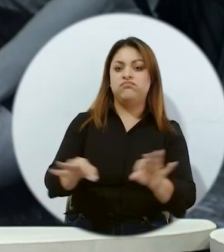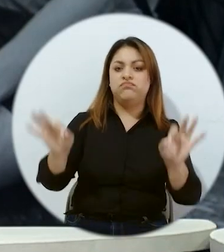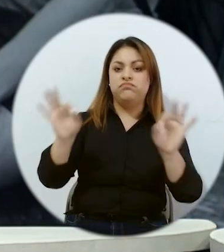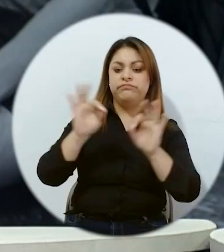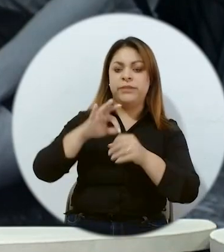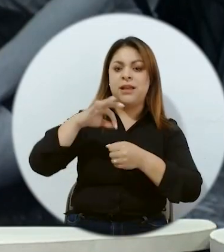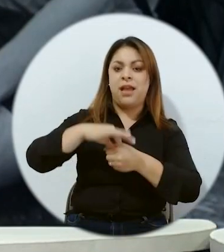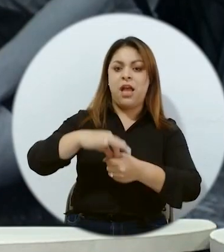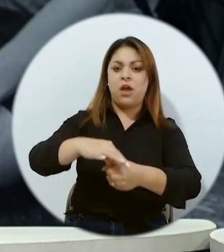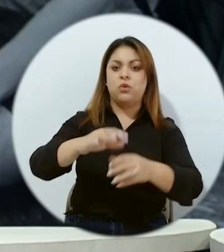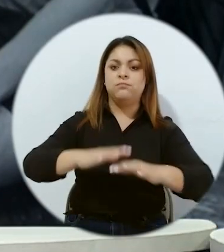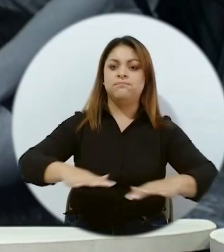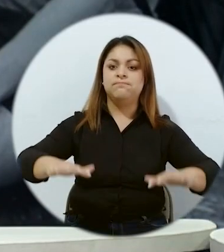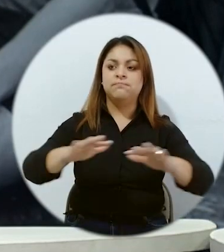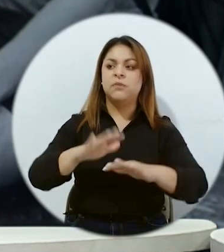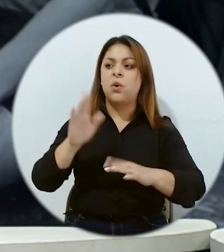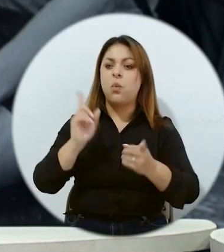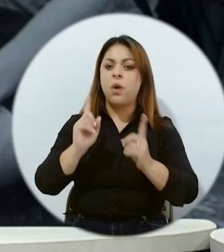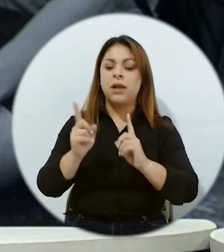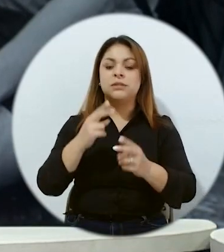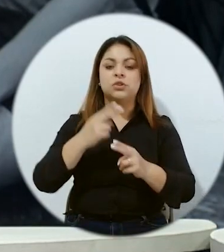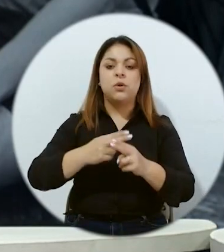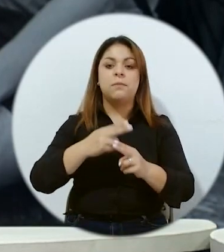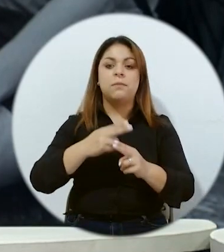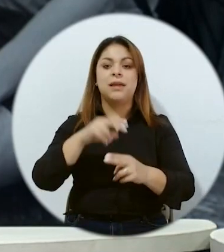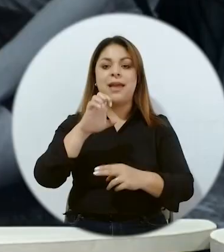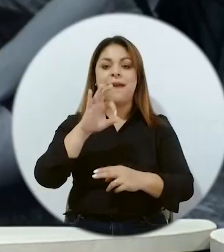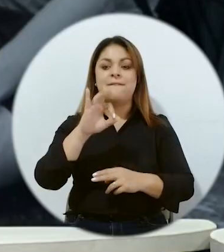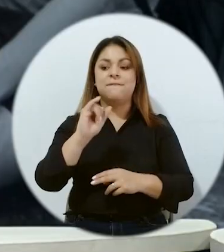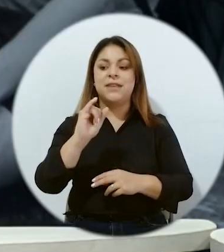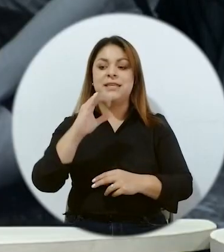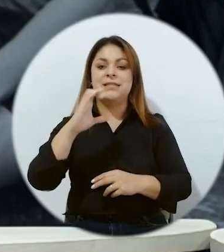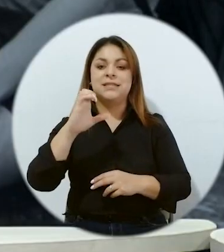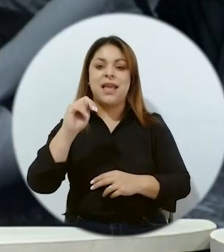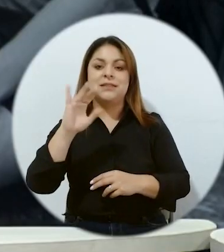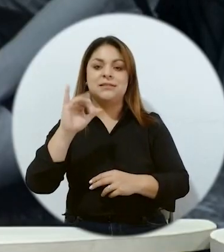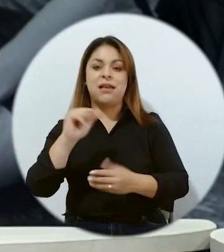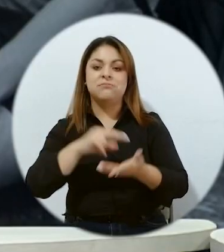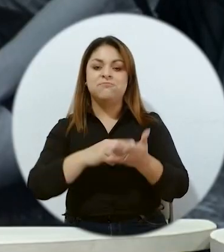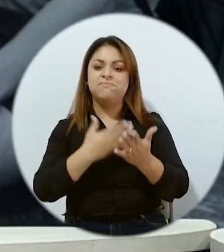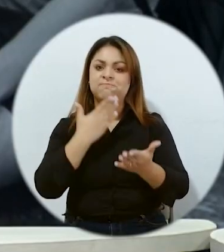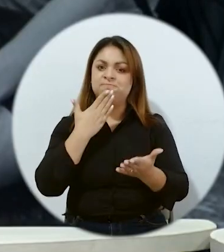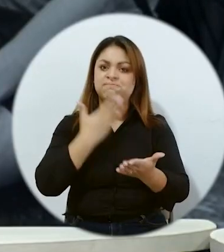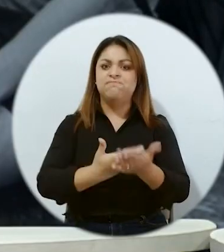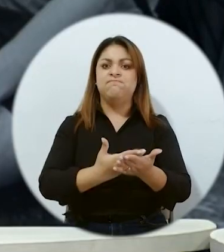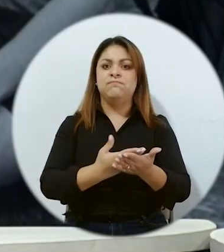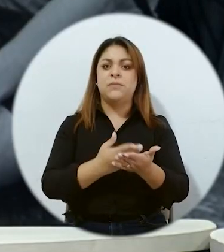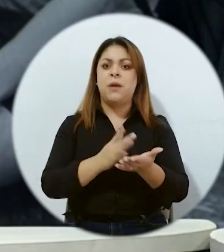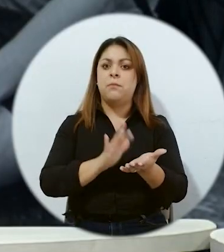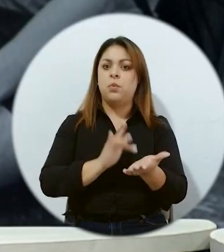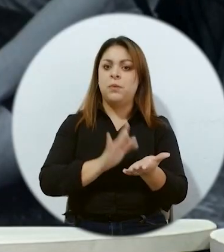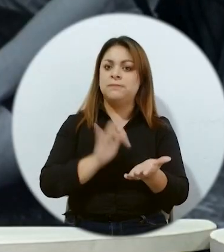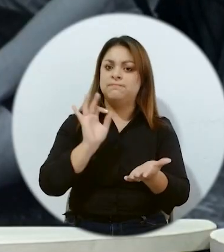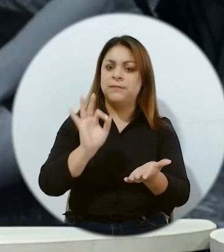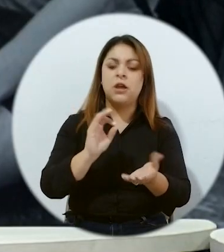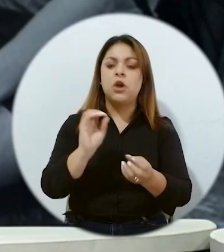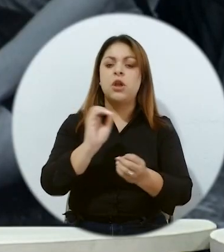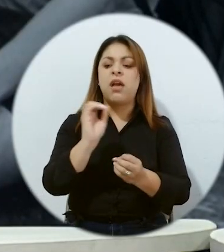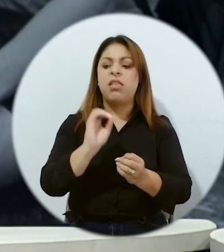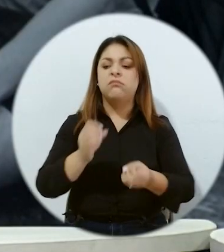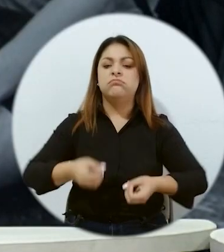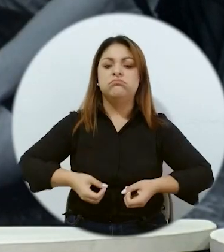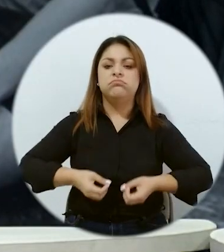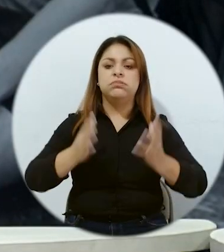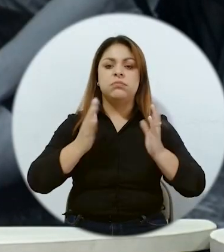Otro principio fundamental de la agroecología es el de la eficiencia. Esto es bien importante, ¿verdad? No estamos para desperdiciar nada, menos